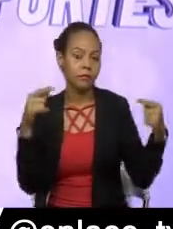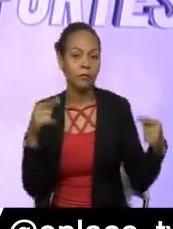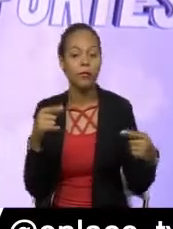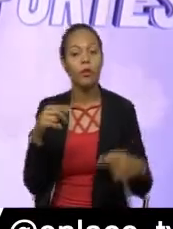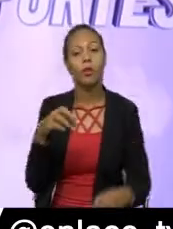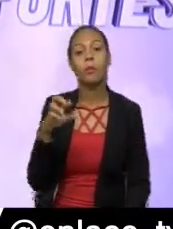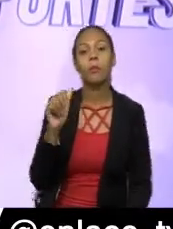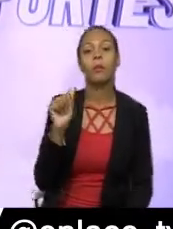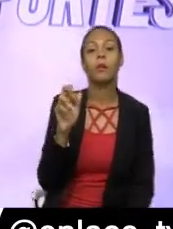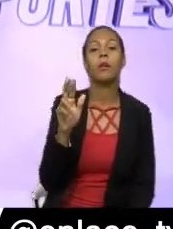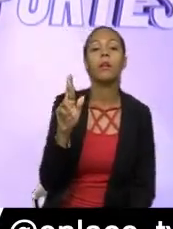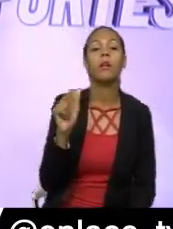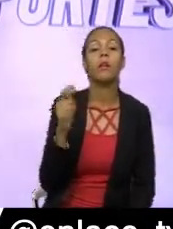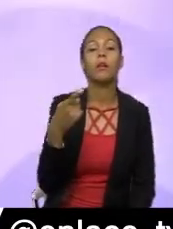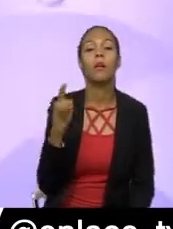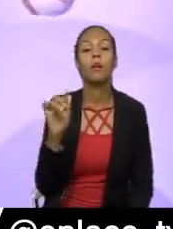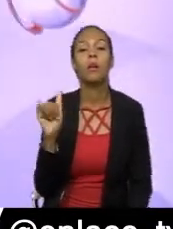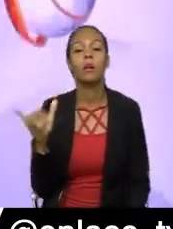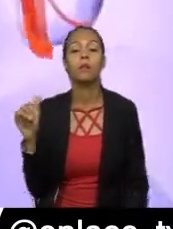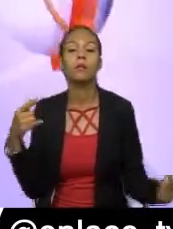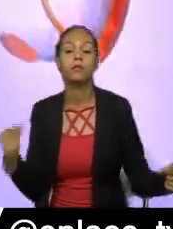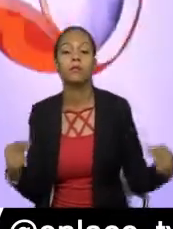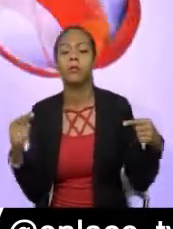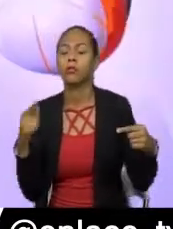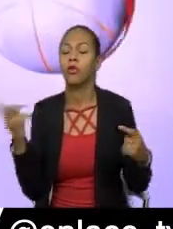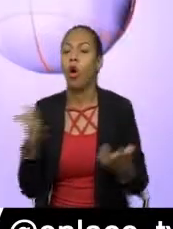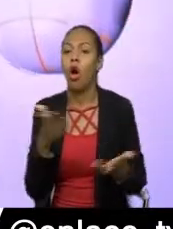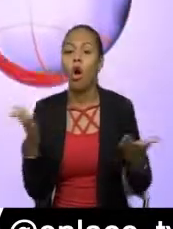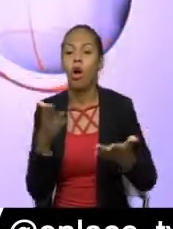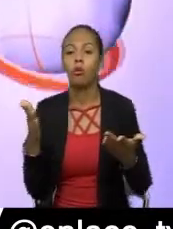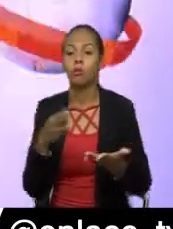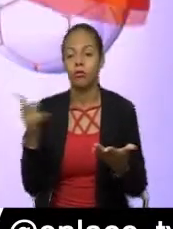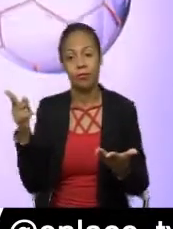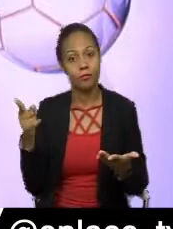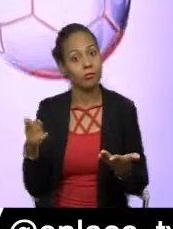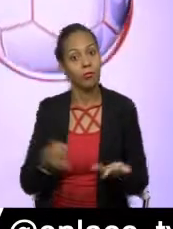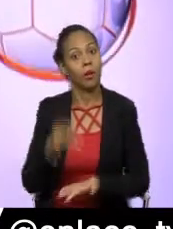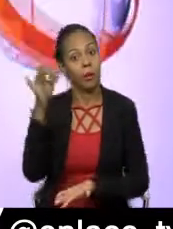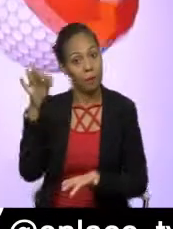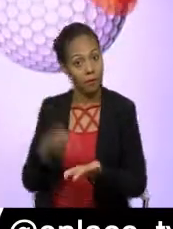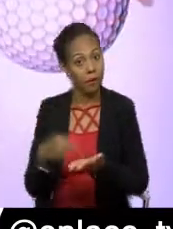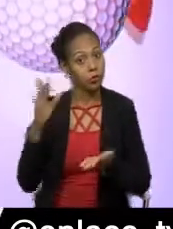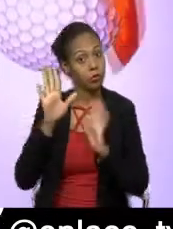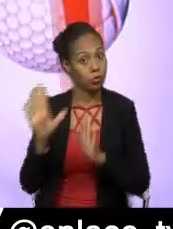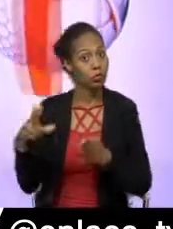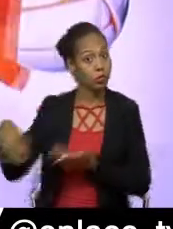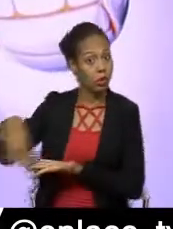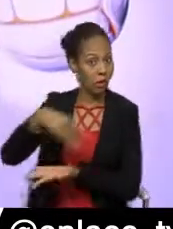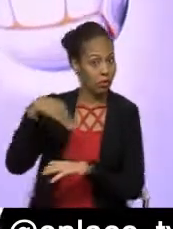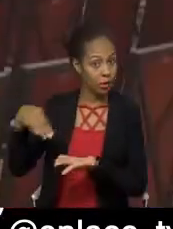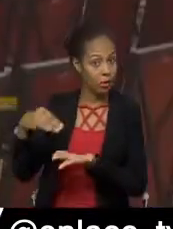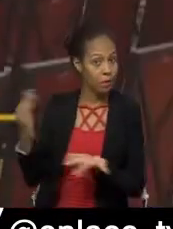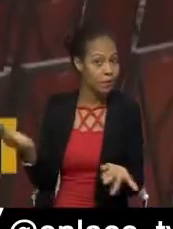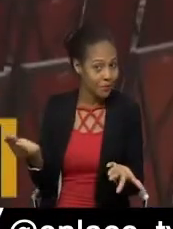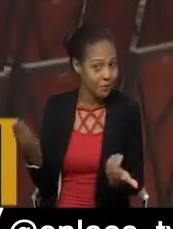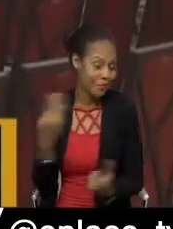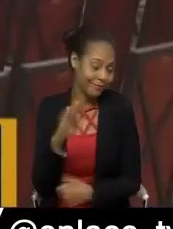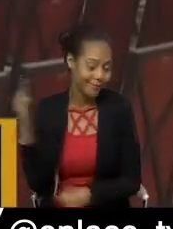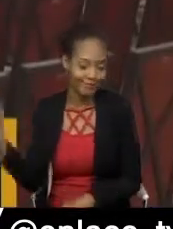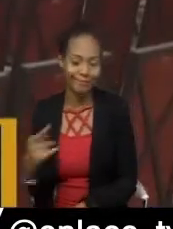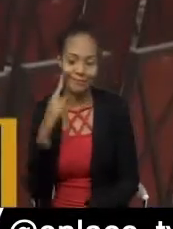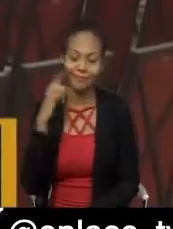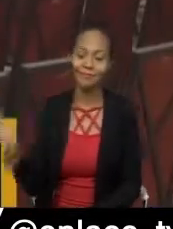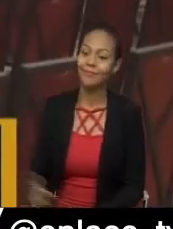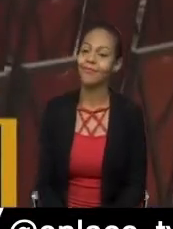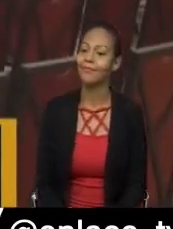el Metropolitano de la capital del Atlántico. Saludamos a Ariel Quiseno. Ariel, buenas tardes, adelante. Amigos de Enlace Noticias,